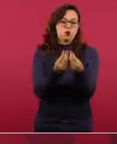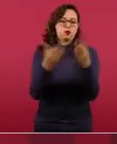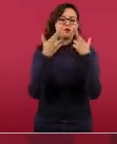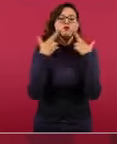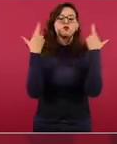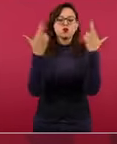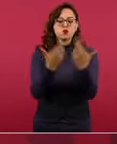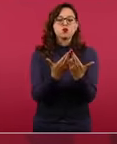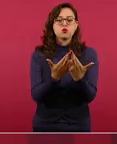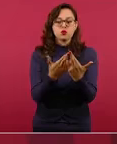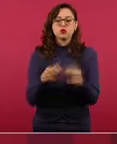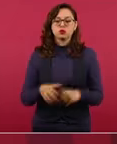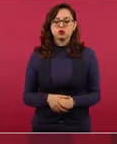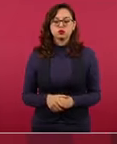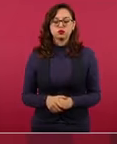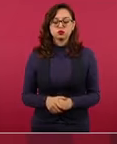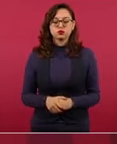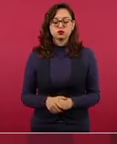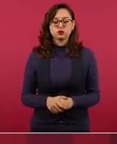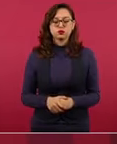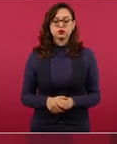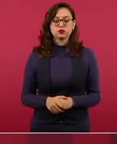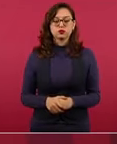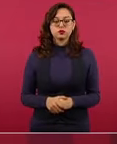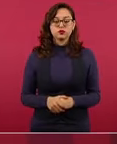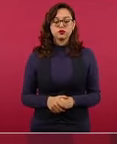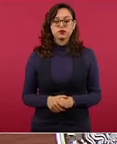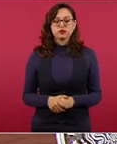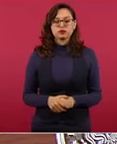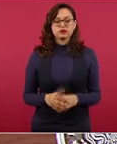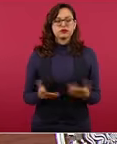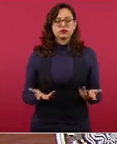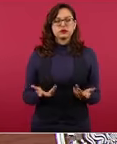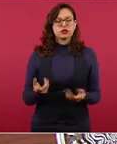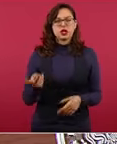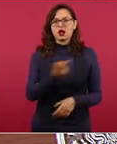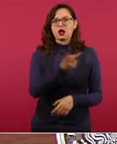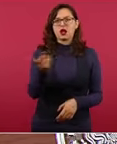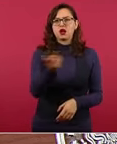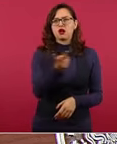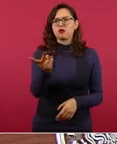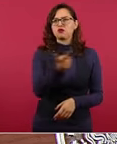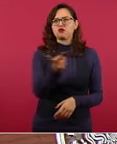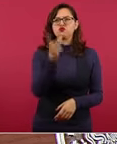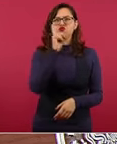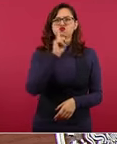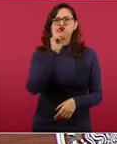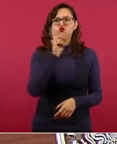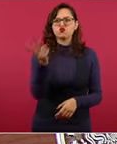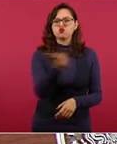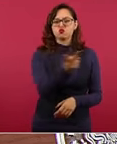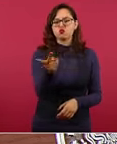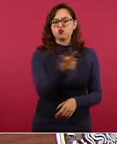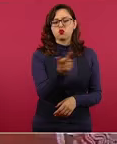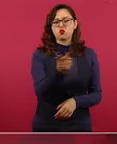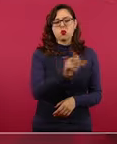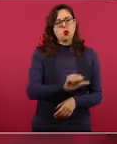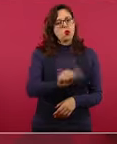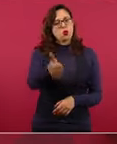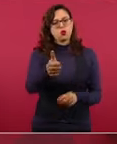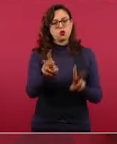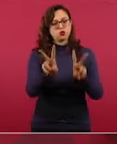no solo para estos temas si no ellos ellas tienen con